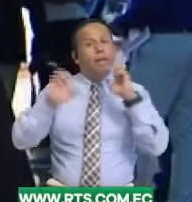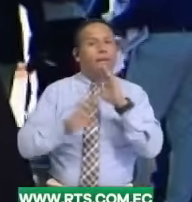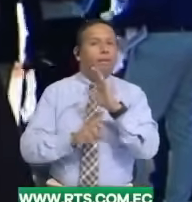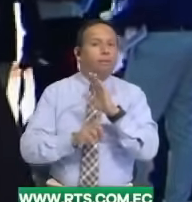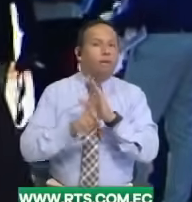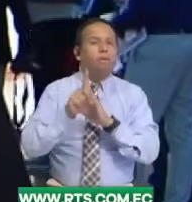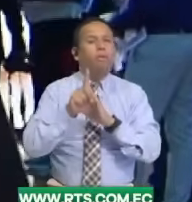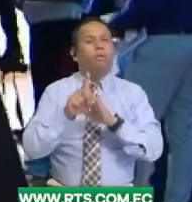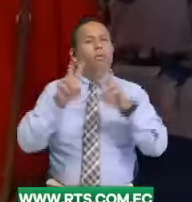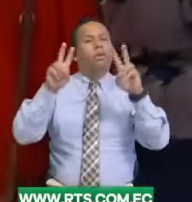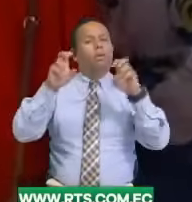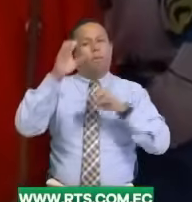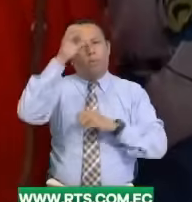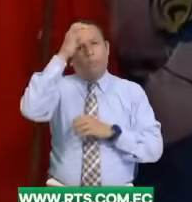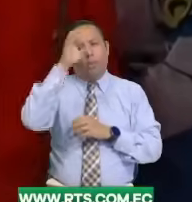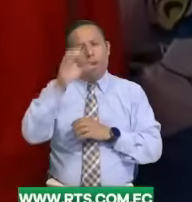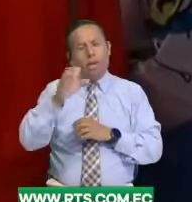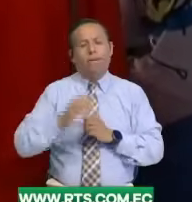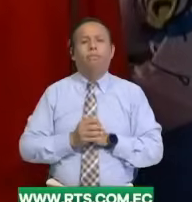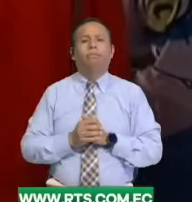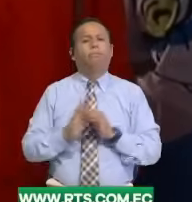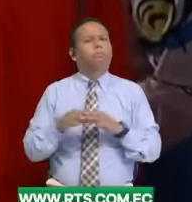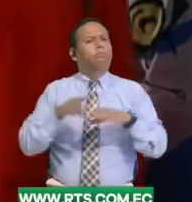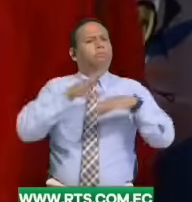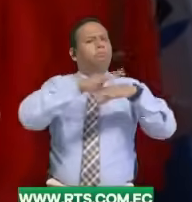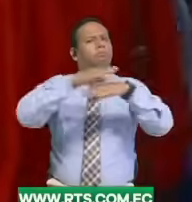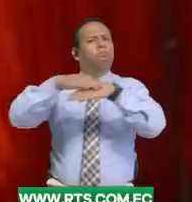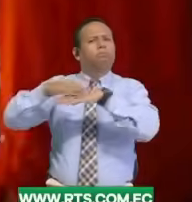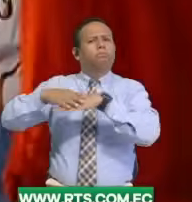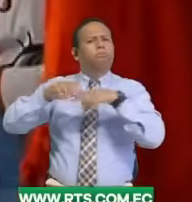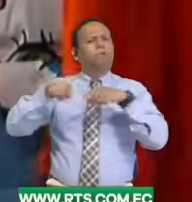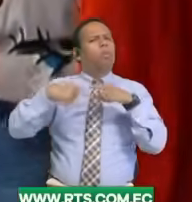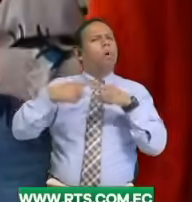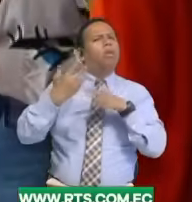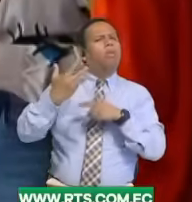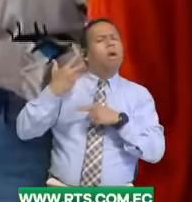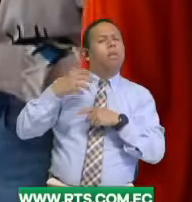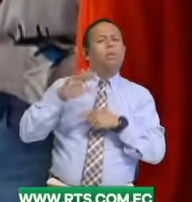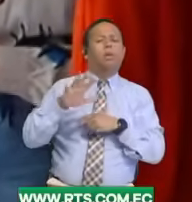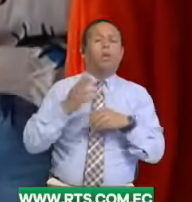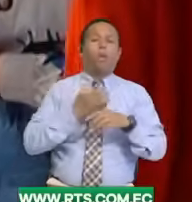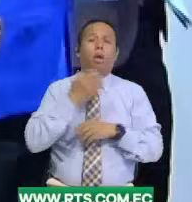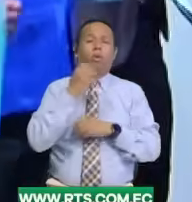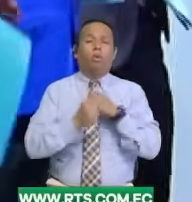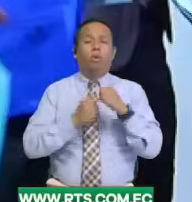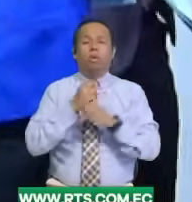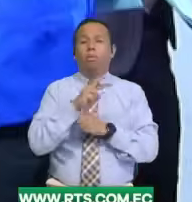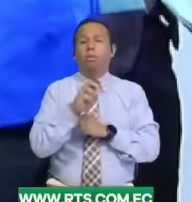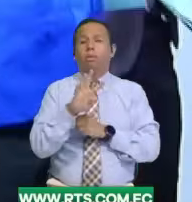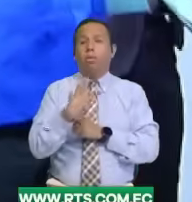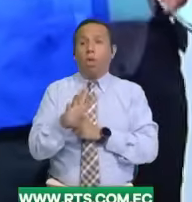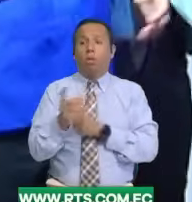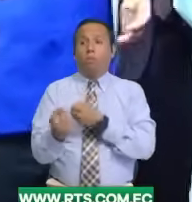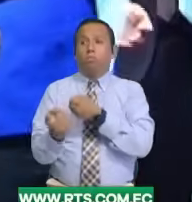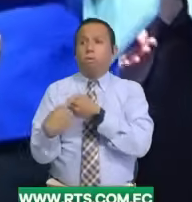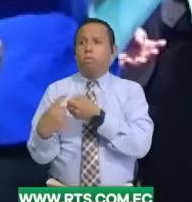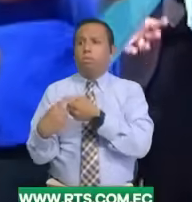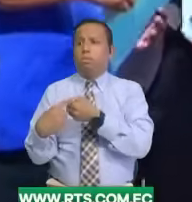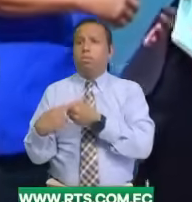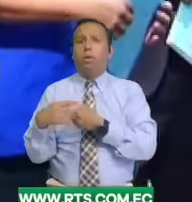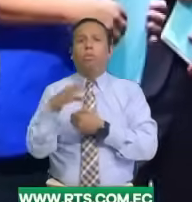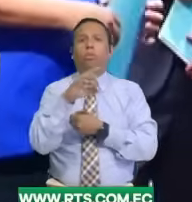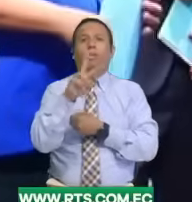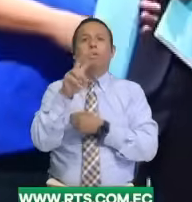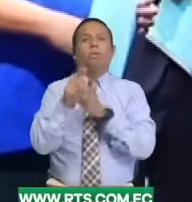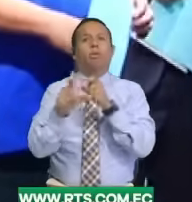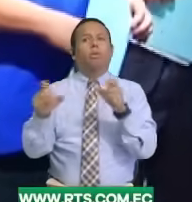para el sector cultural. La convocatoria para la presente edición fue lanzada el 5 de agosto del 2024, logrando la inscripción de 92